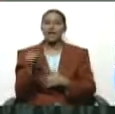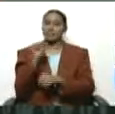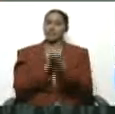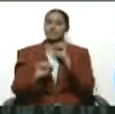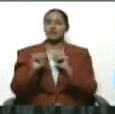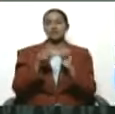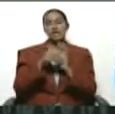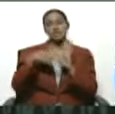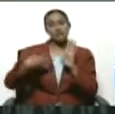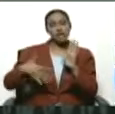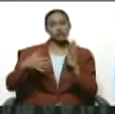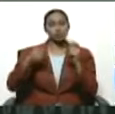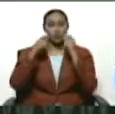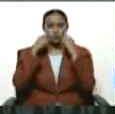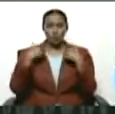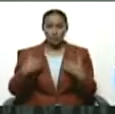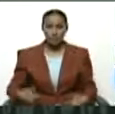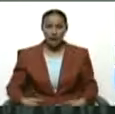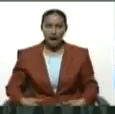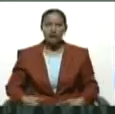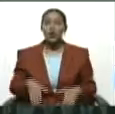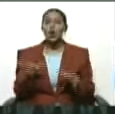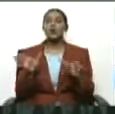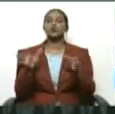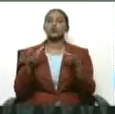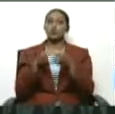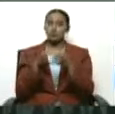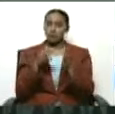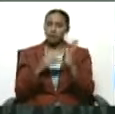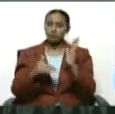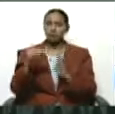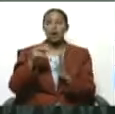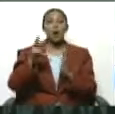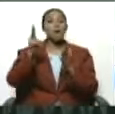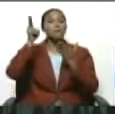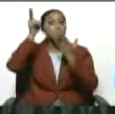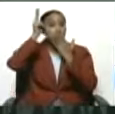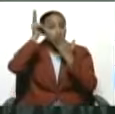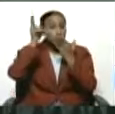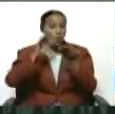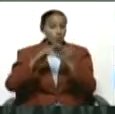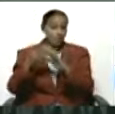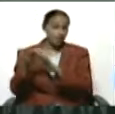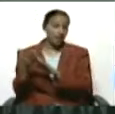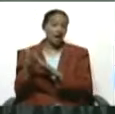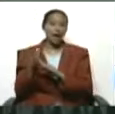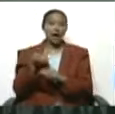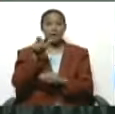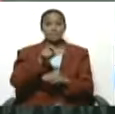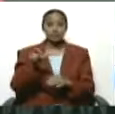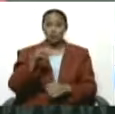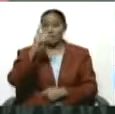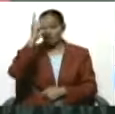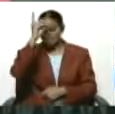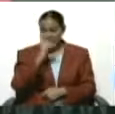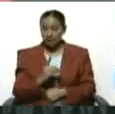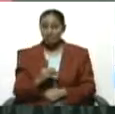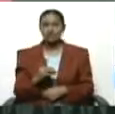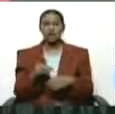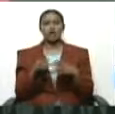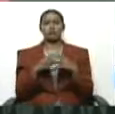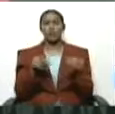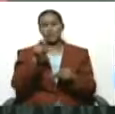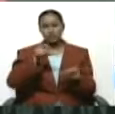derechos humanos, clase media, pueblos indígenas, pescadores, discapacidad,